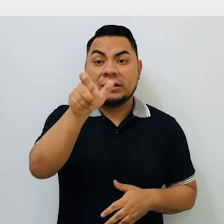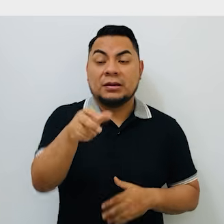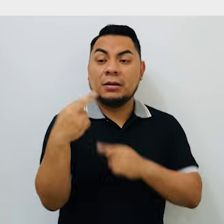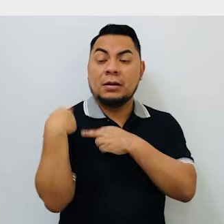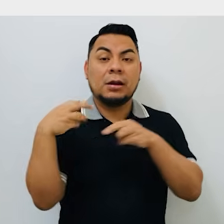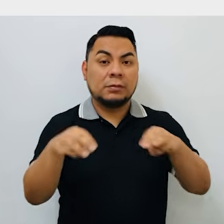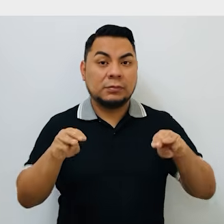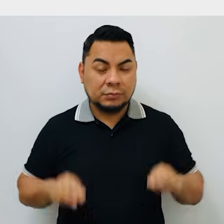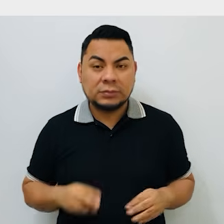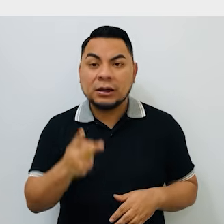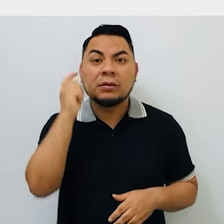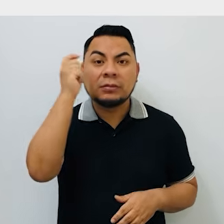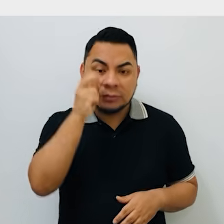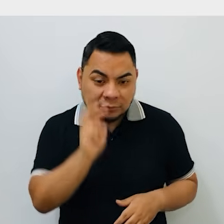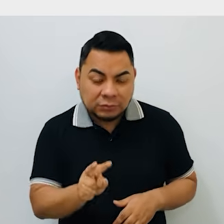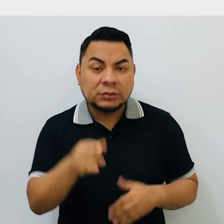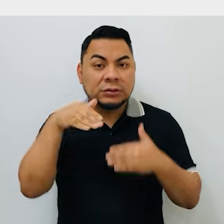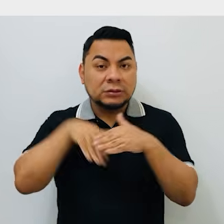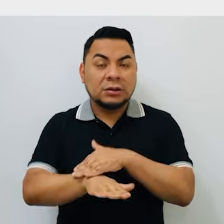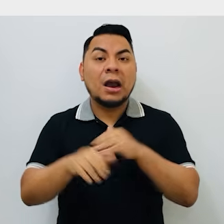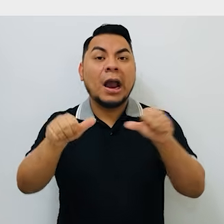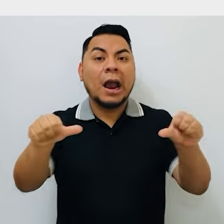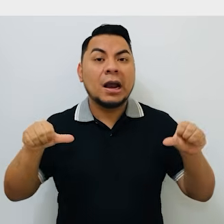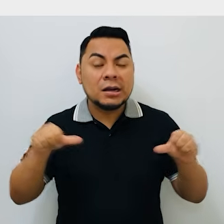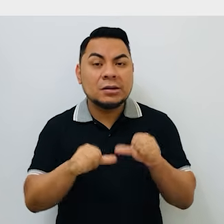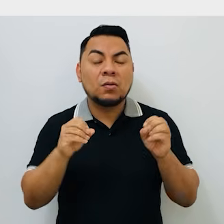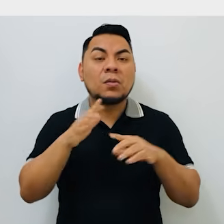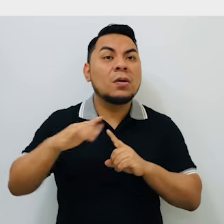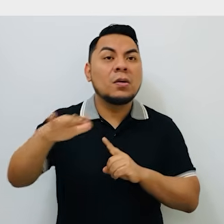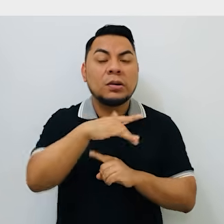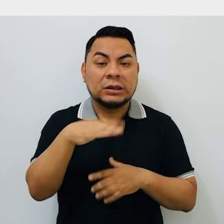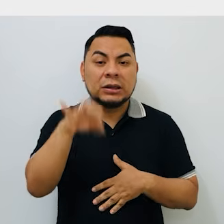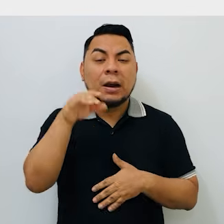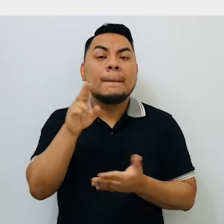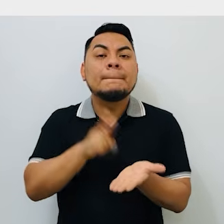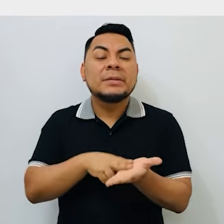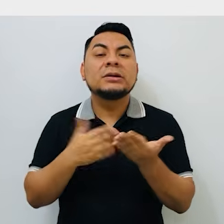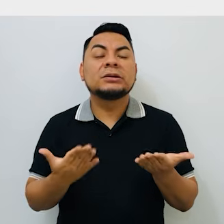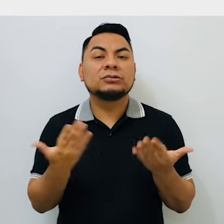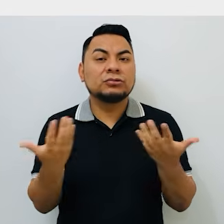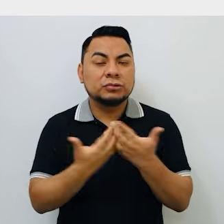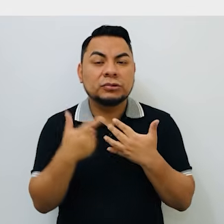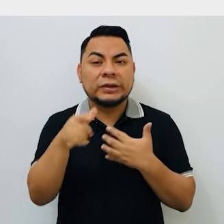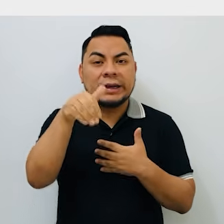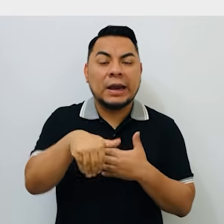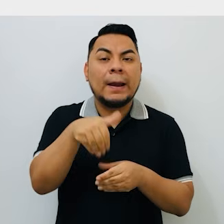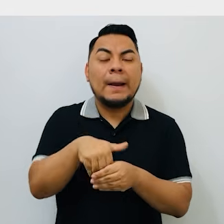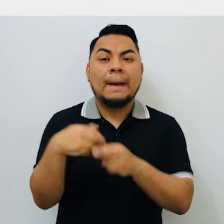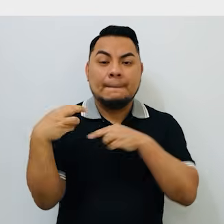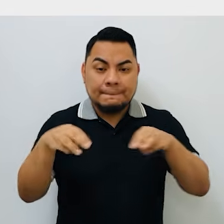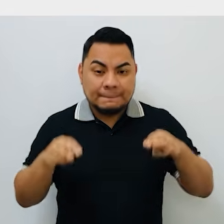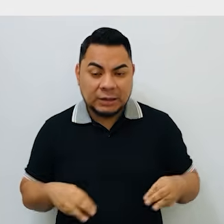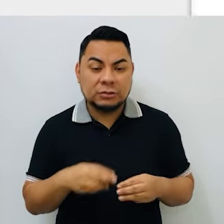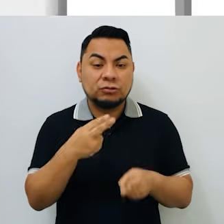Los 3 miembros de mesa verifican que en la entrada del aula o ambiente se encuentre pegada la relación de electores